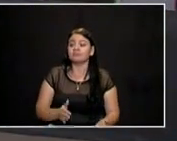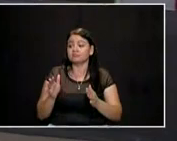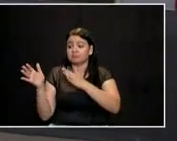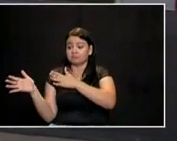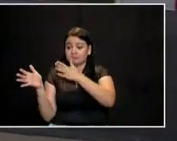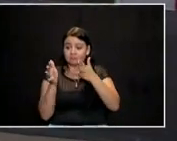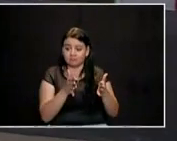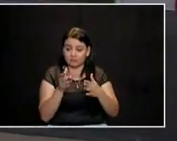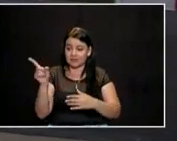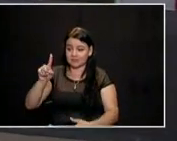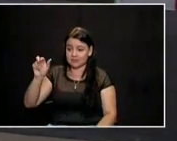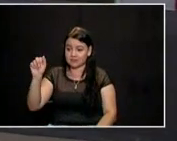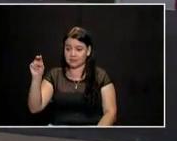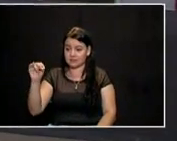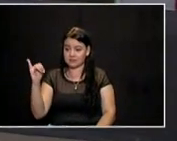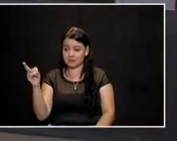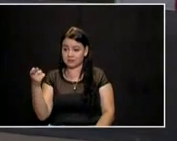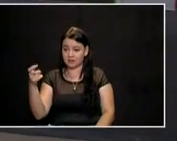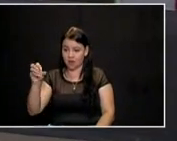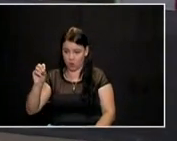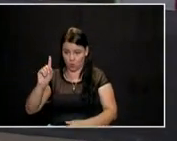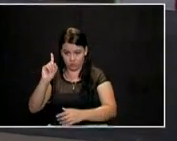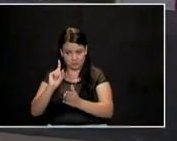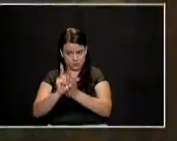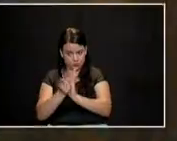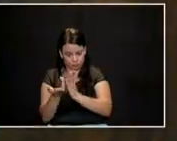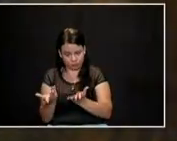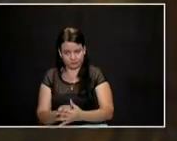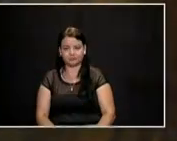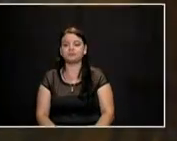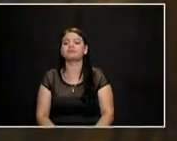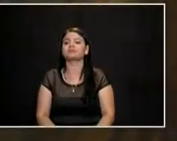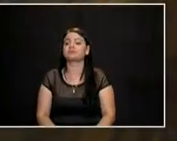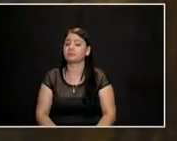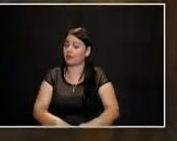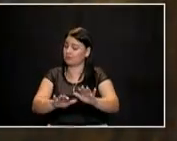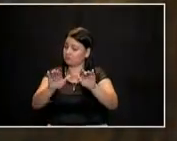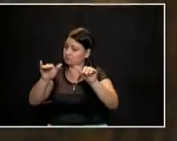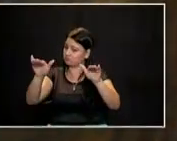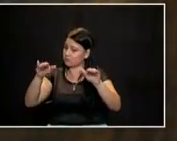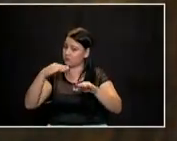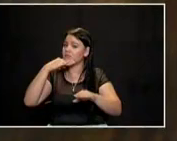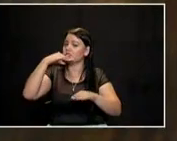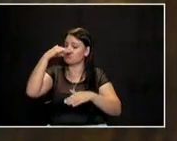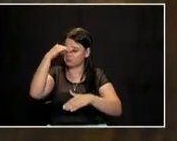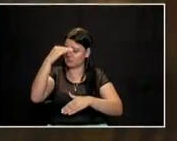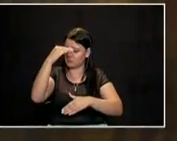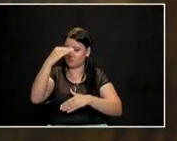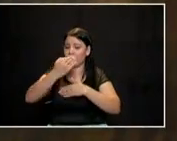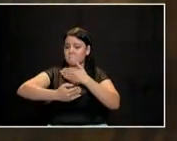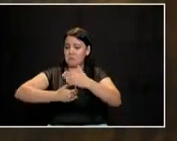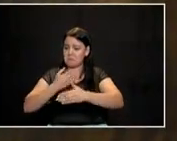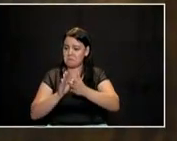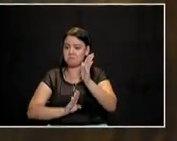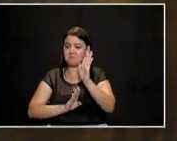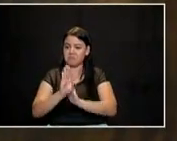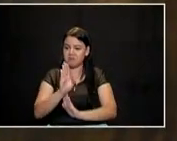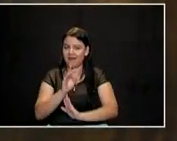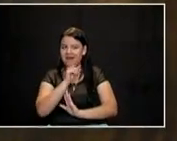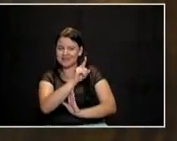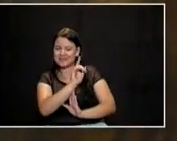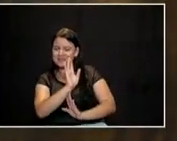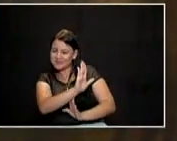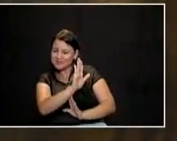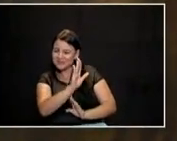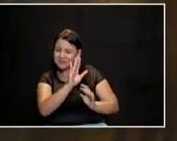para Santiago Gómez. Disponga como quiera de su minuto. Bueno, Medellín va por muy buen camino. Y como dicen en el mundo del fútbol, el equipo